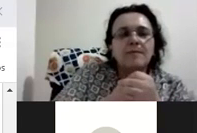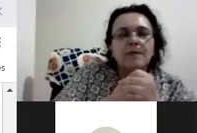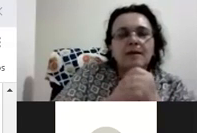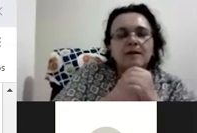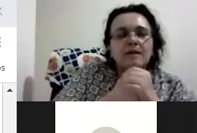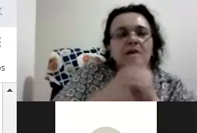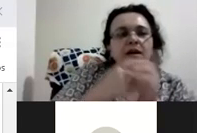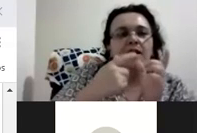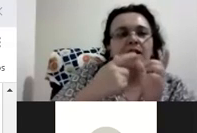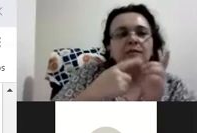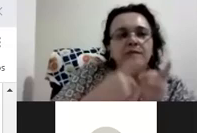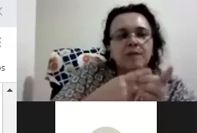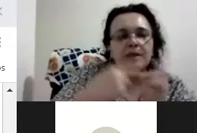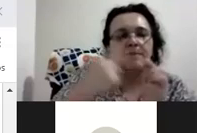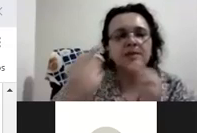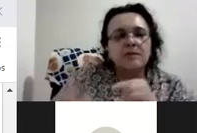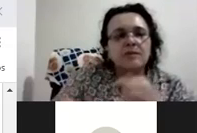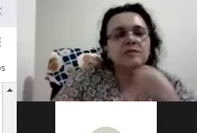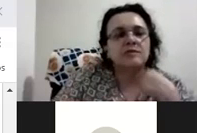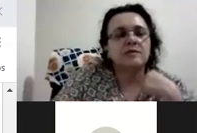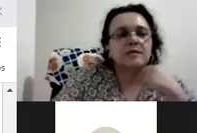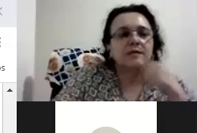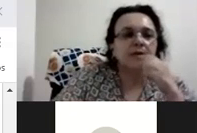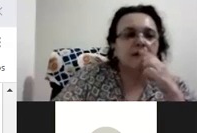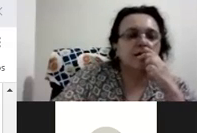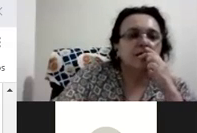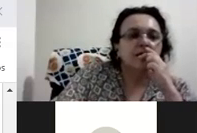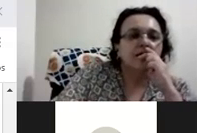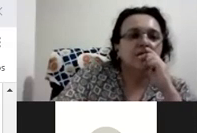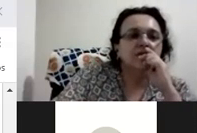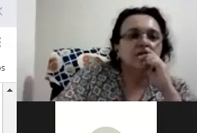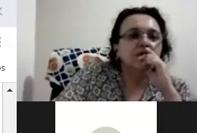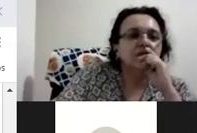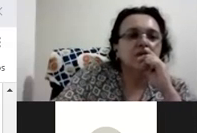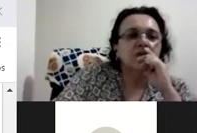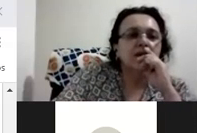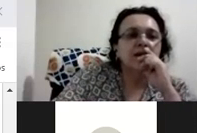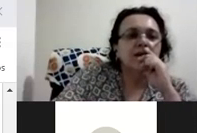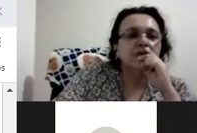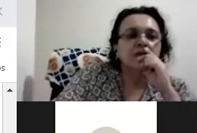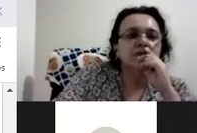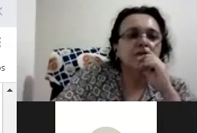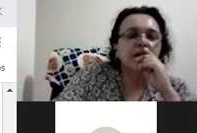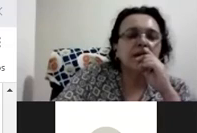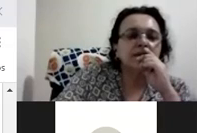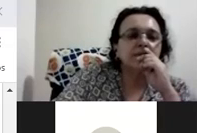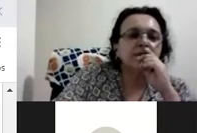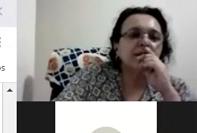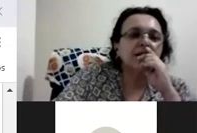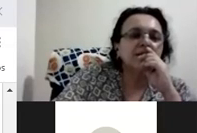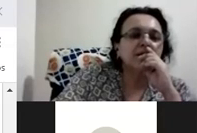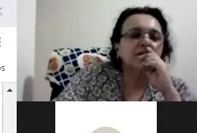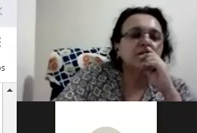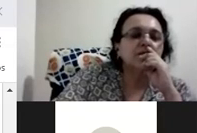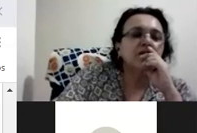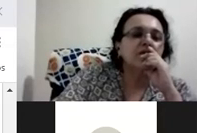va a ocupar to be más going to. Ajá. Entonces no es con will y no es con might, porque